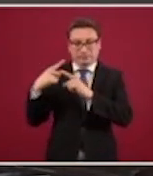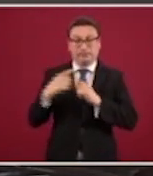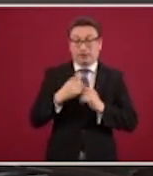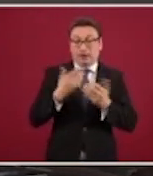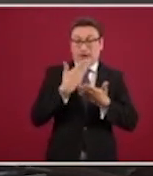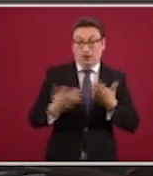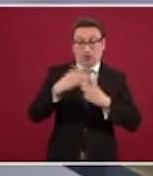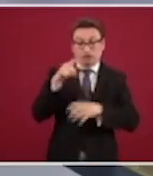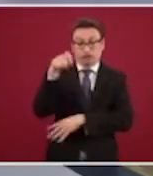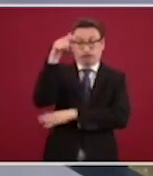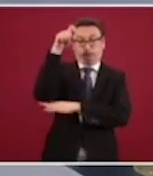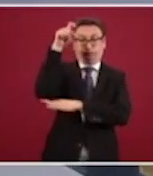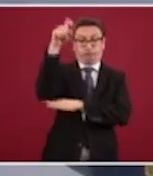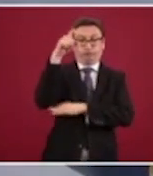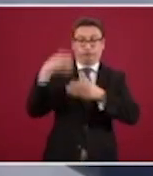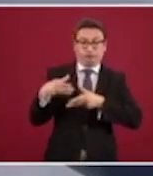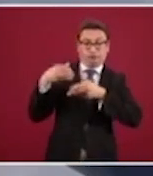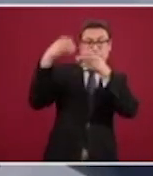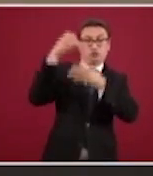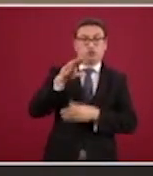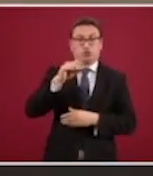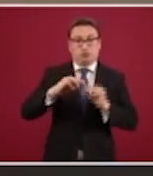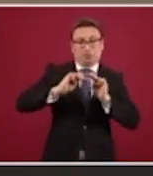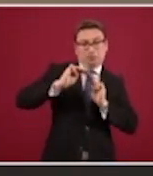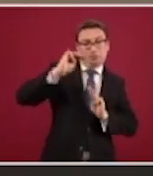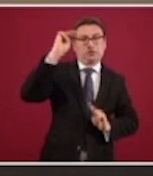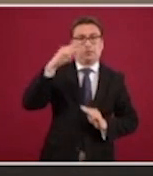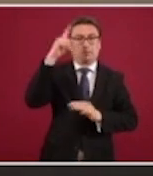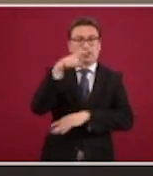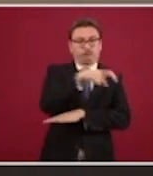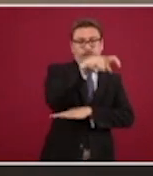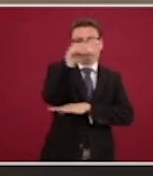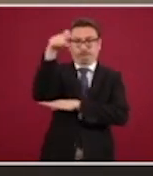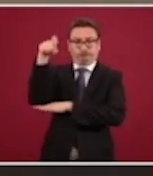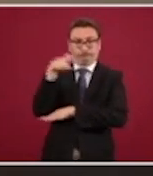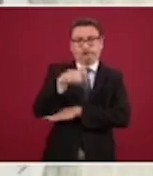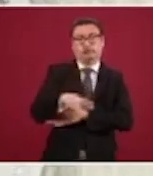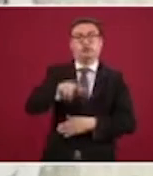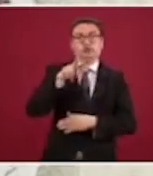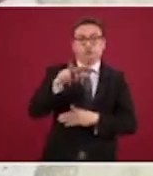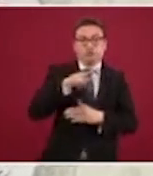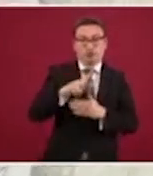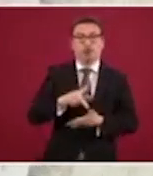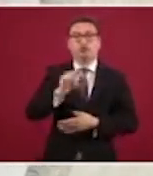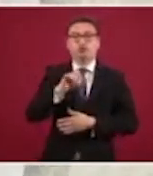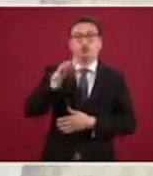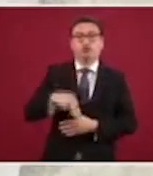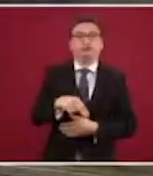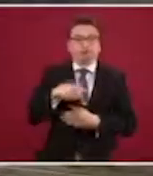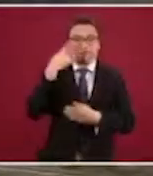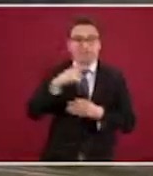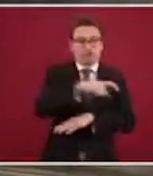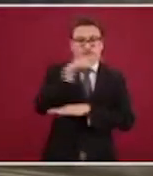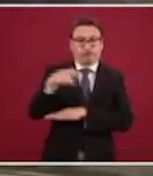Actualmente se instala una grúa torre de 90 metros de altura, con la capacidad de levantar 18 toneladas para montaje de estructura.